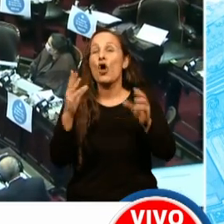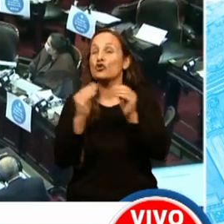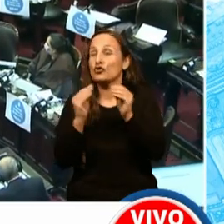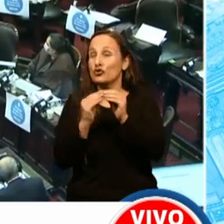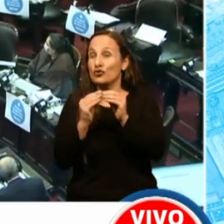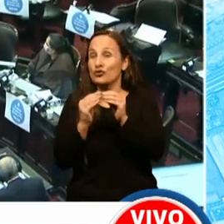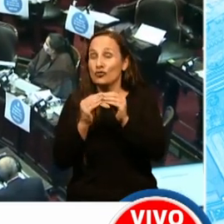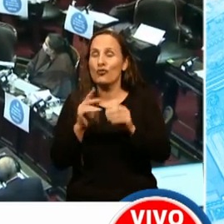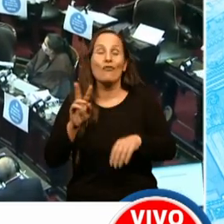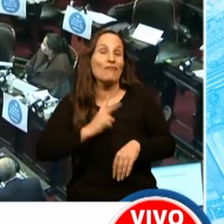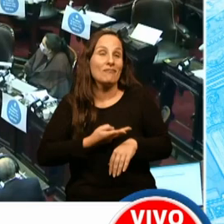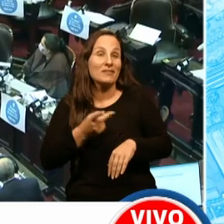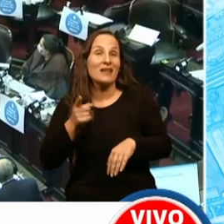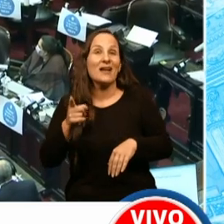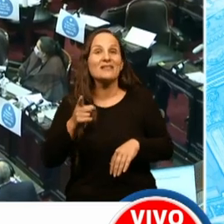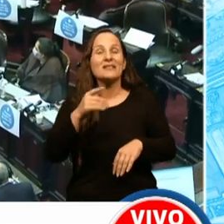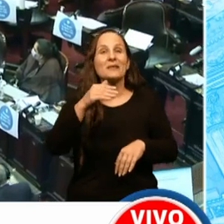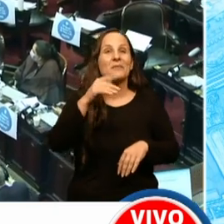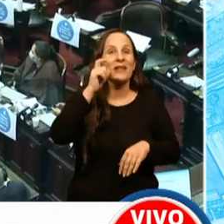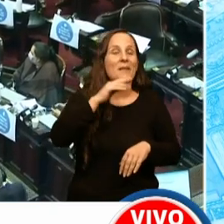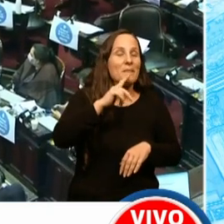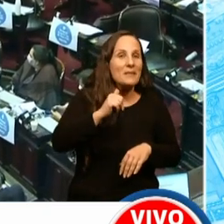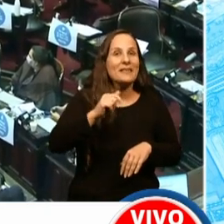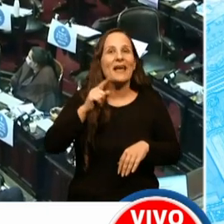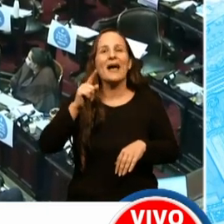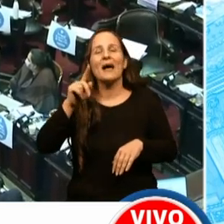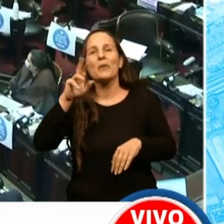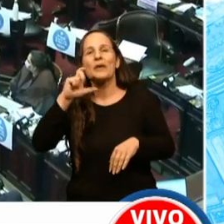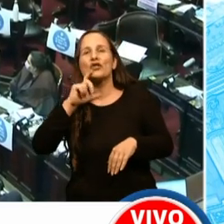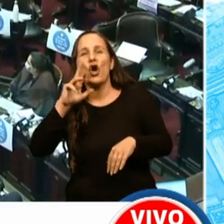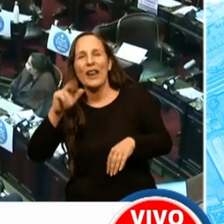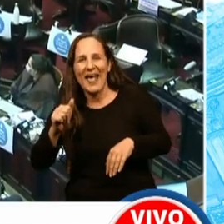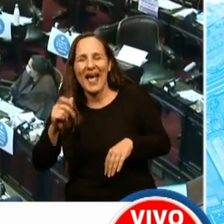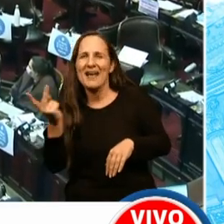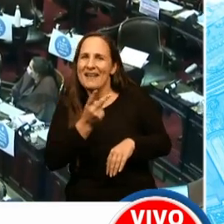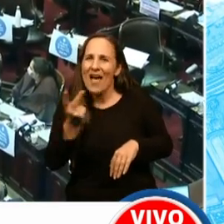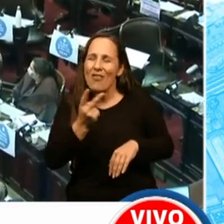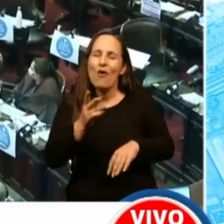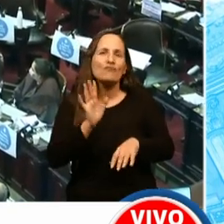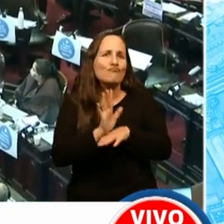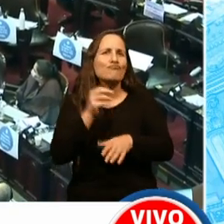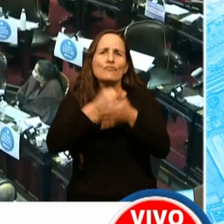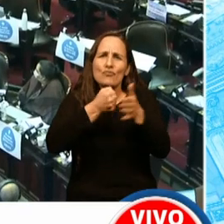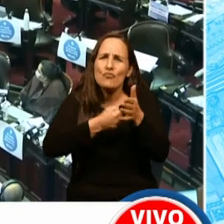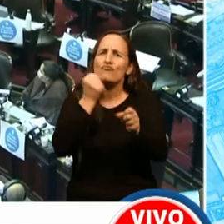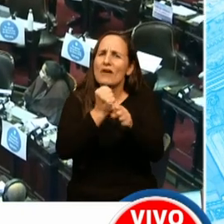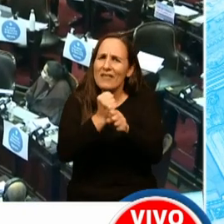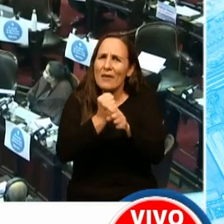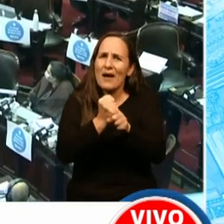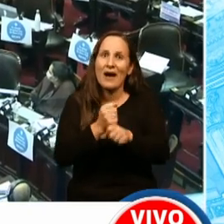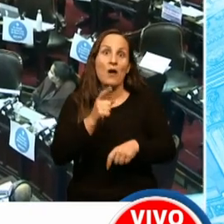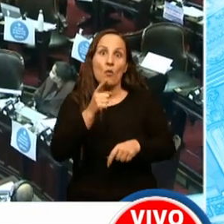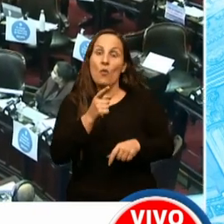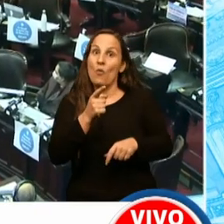de la colectiva trans que son emita bejarano y victoria también es castro y que luchan y trabajan una de ellas es